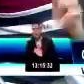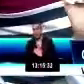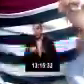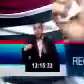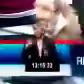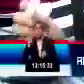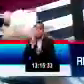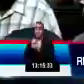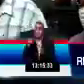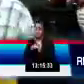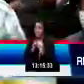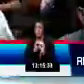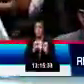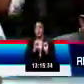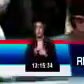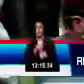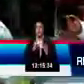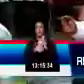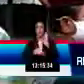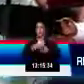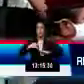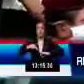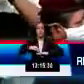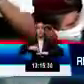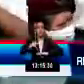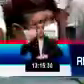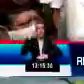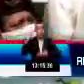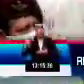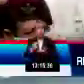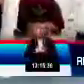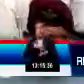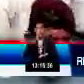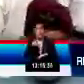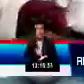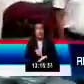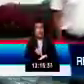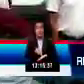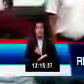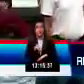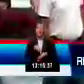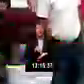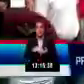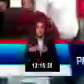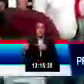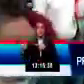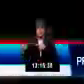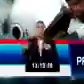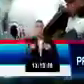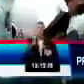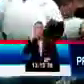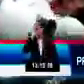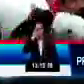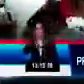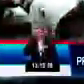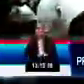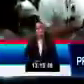nos vamos al banco y nada. Luego caminaron hasta la gobernación del Guayas y es ahí donde se registraron forcejeos con la policía.